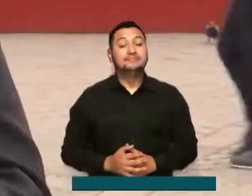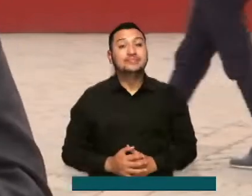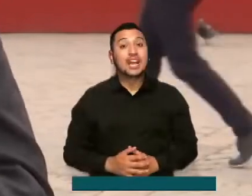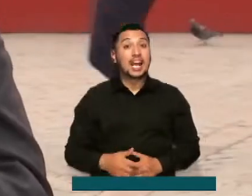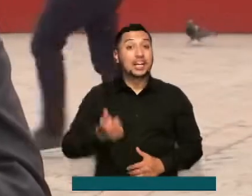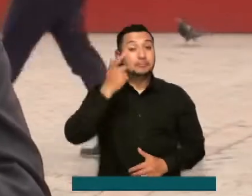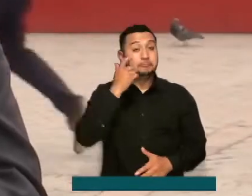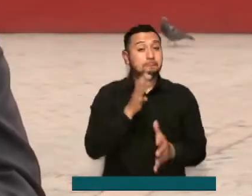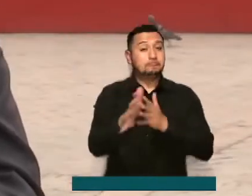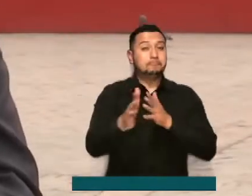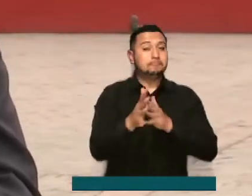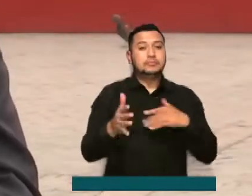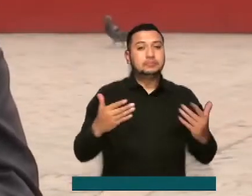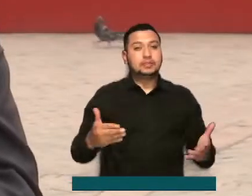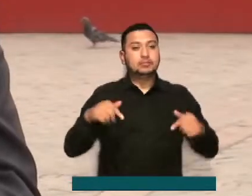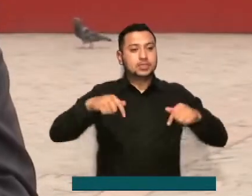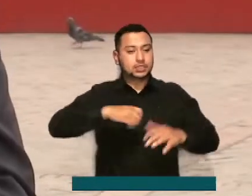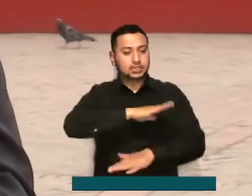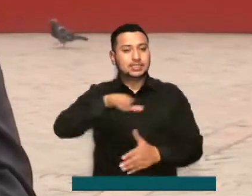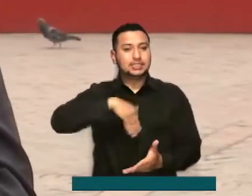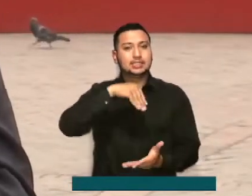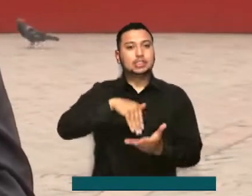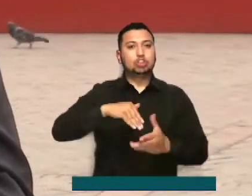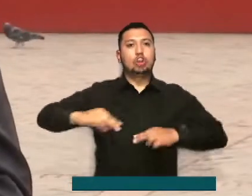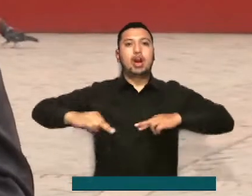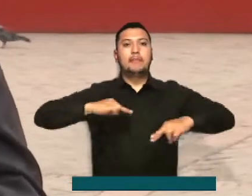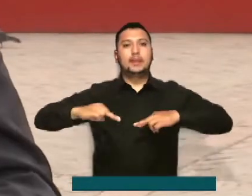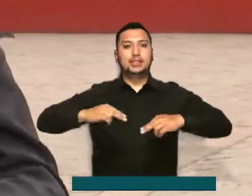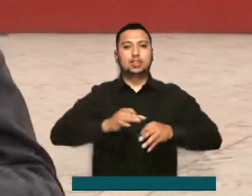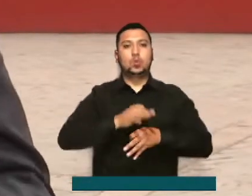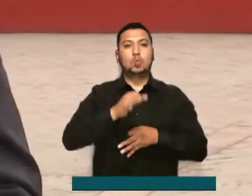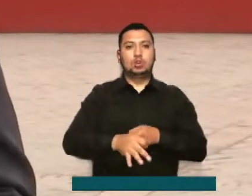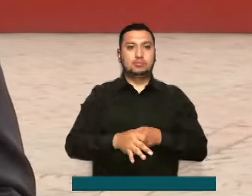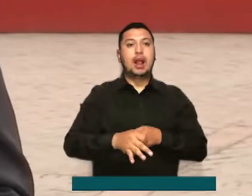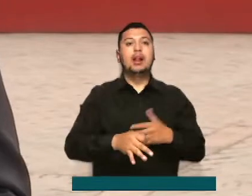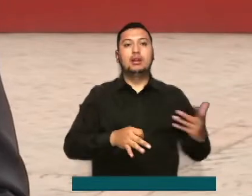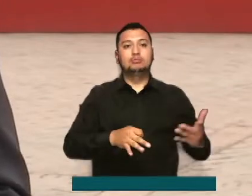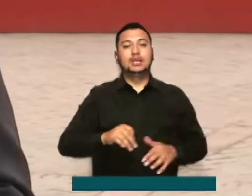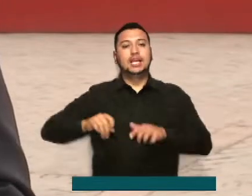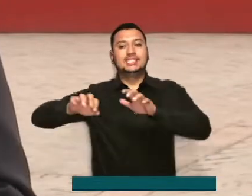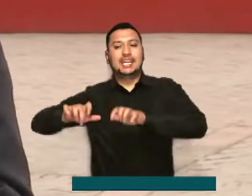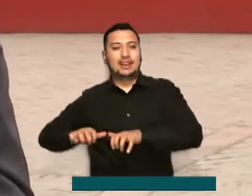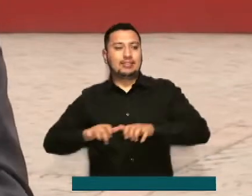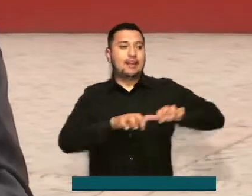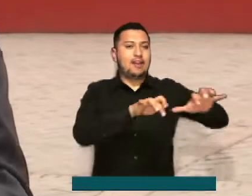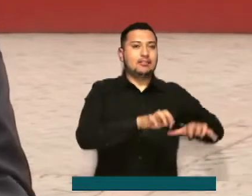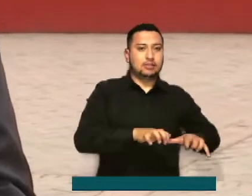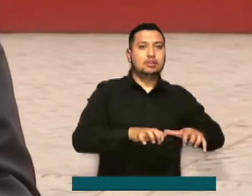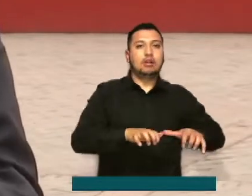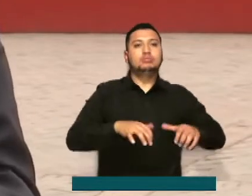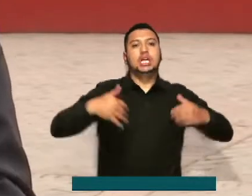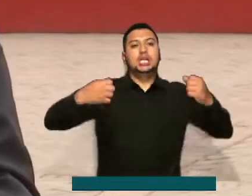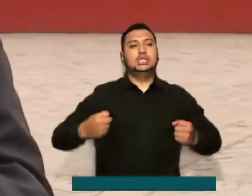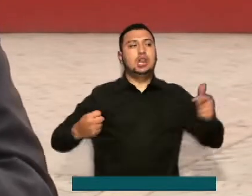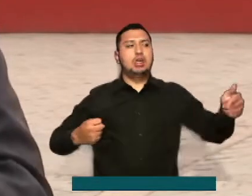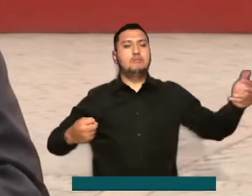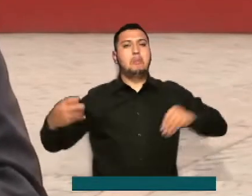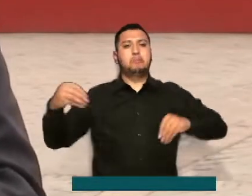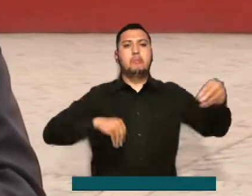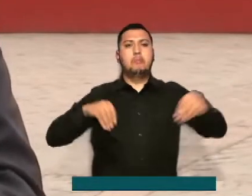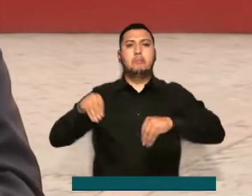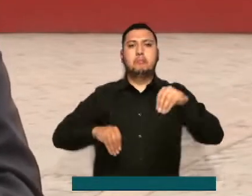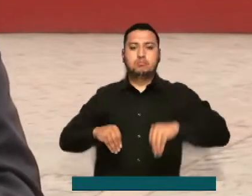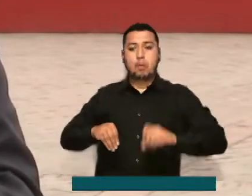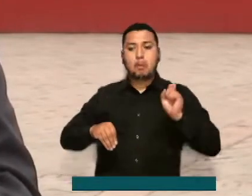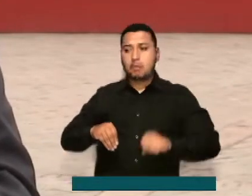Mabel, en este nuevo centro administrativo municipal estará la sede de todas las secretarías. Allí, más de 1 millón de habitantes del